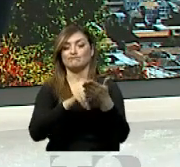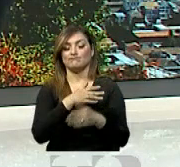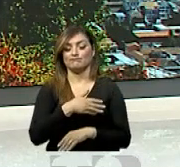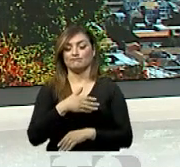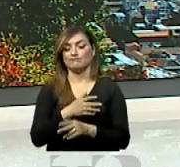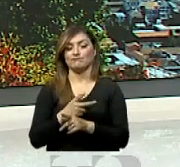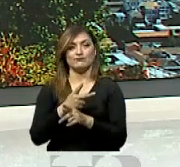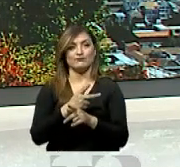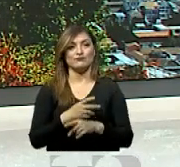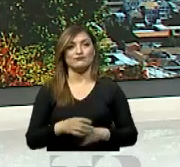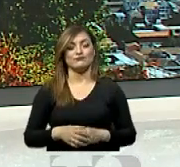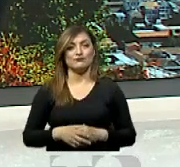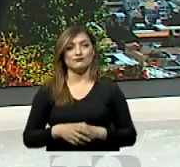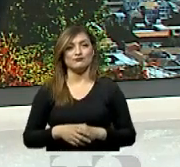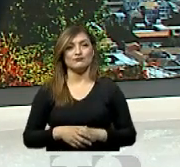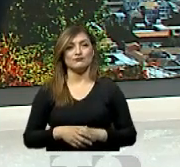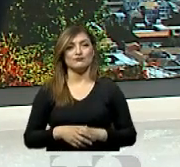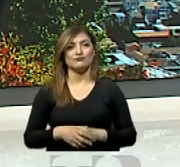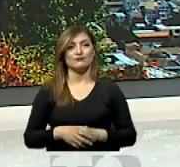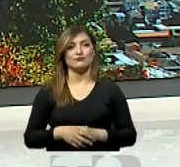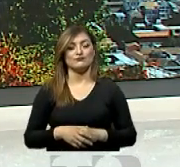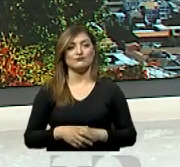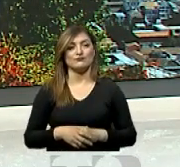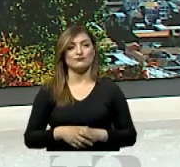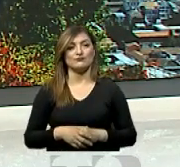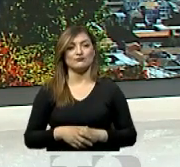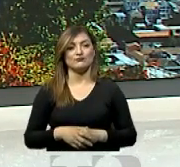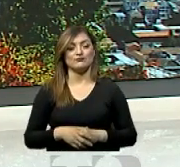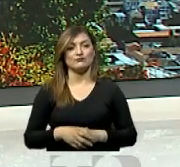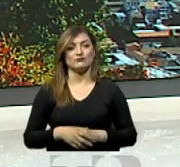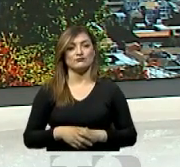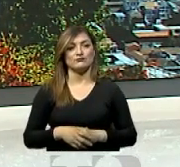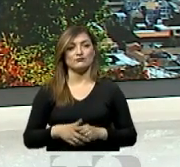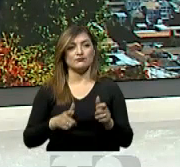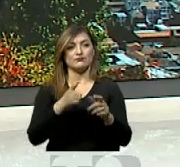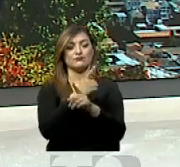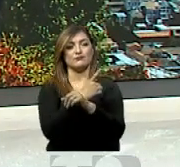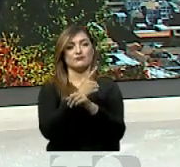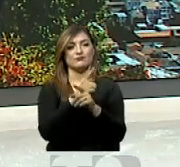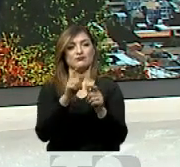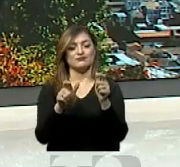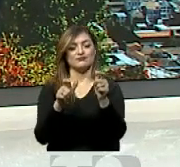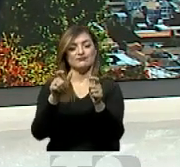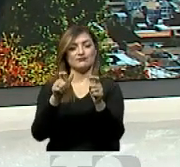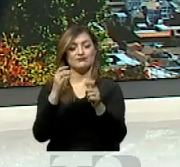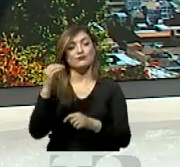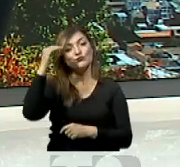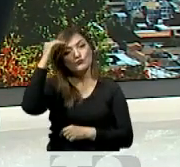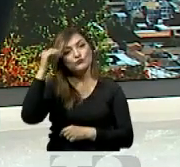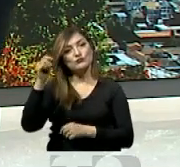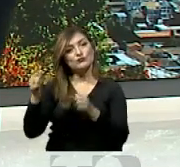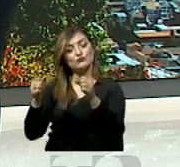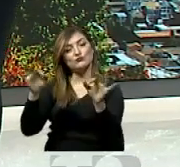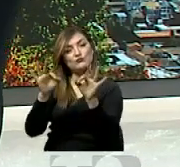favor, evite que le duele el bolsillo. También están exentos las personas con discapacidad, personas de la tercera edad y los